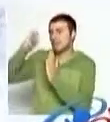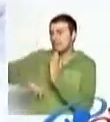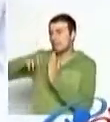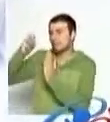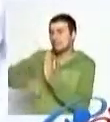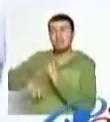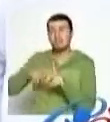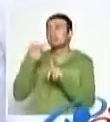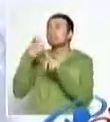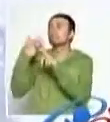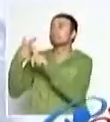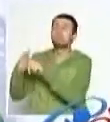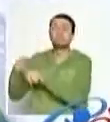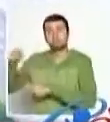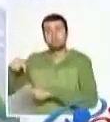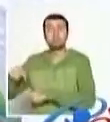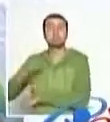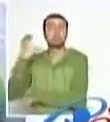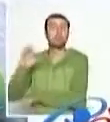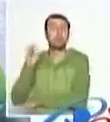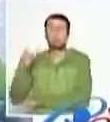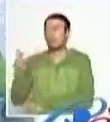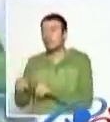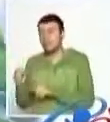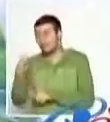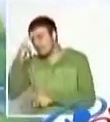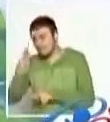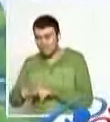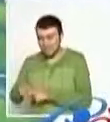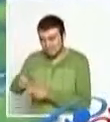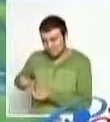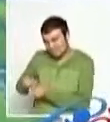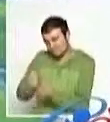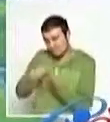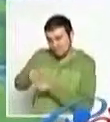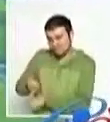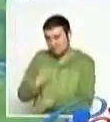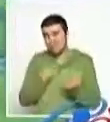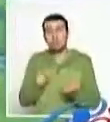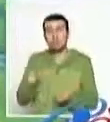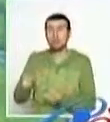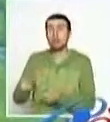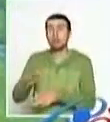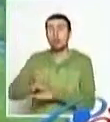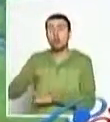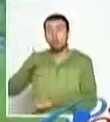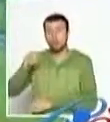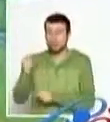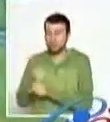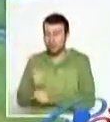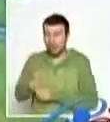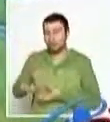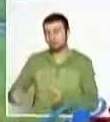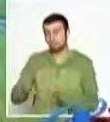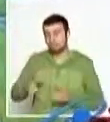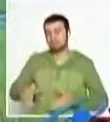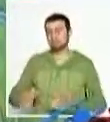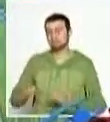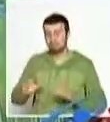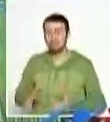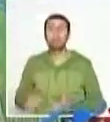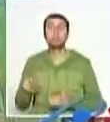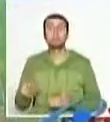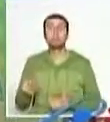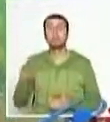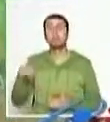clandestinas que tenemos nosotros en nuestros ríos, estas minas trabajan el oro con mercurio, y los ríos nuestros están